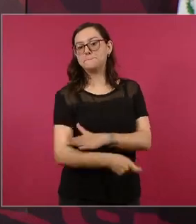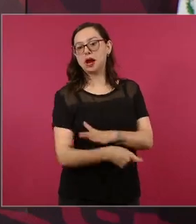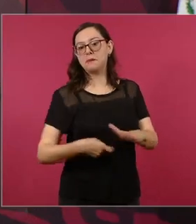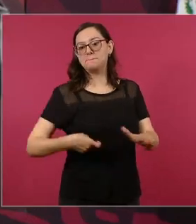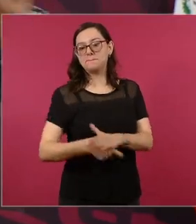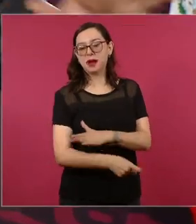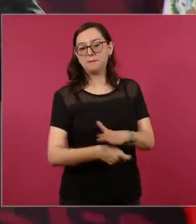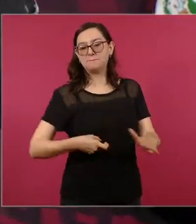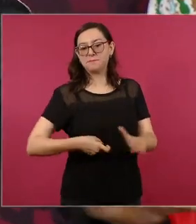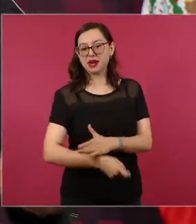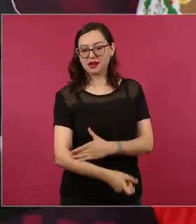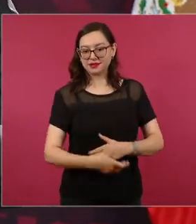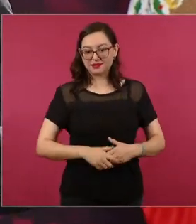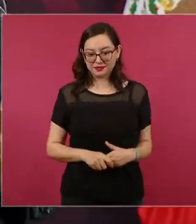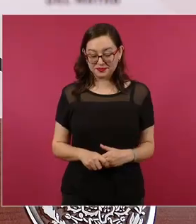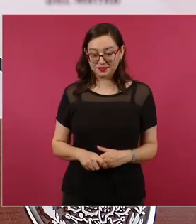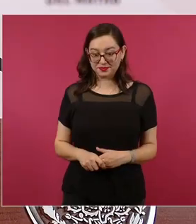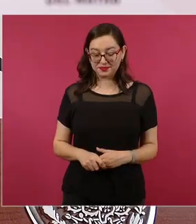Entonces, por eso